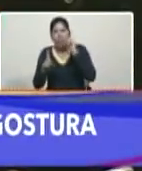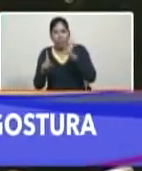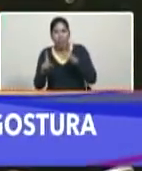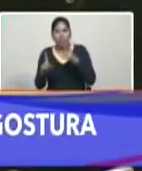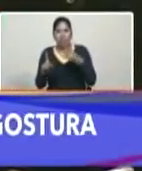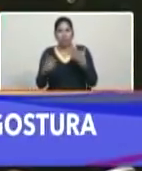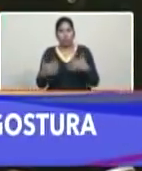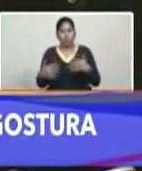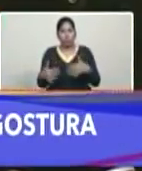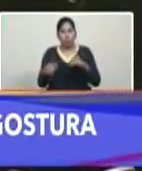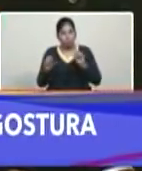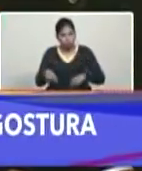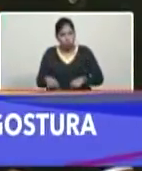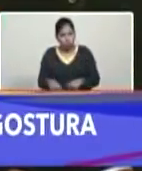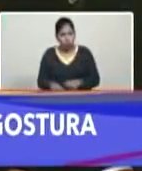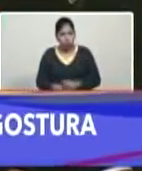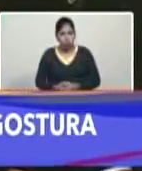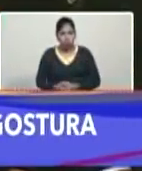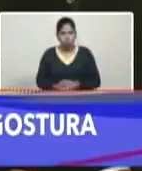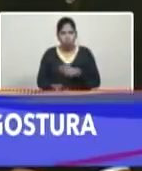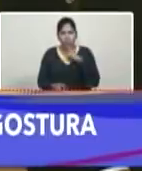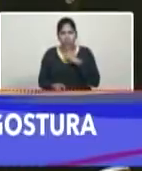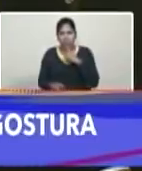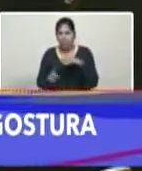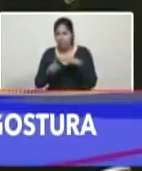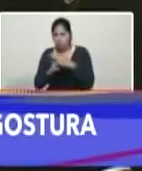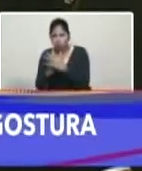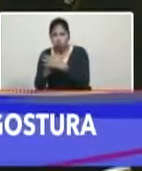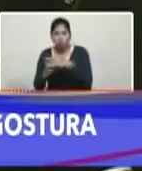Todas las generaciones le toca enfrentar dificultades.